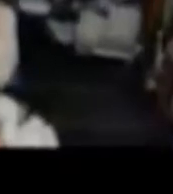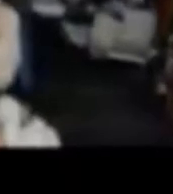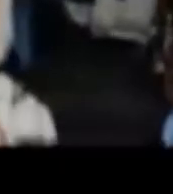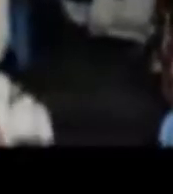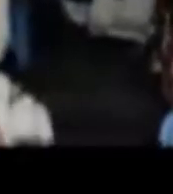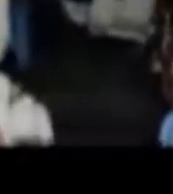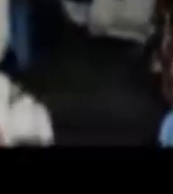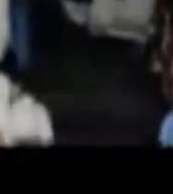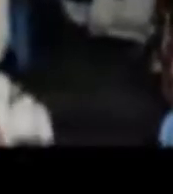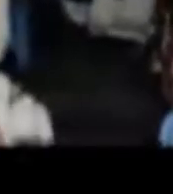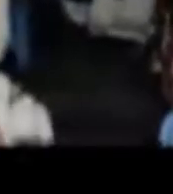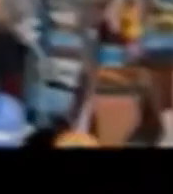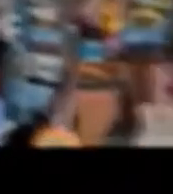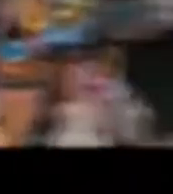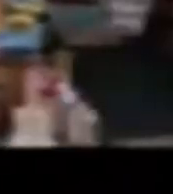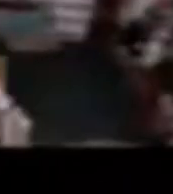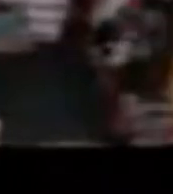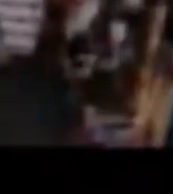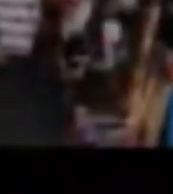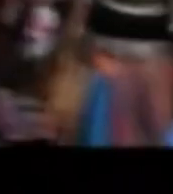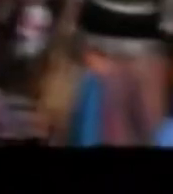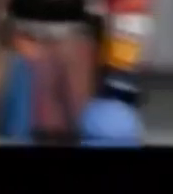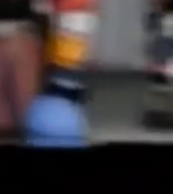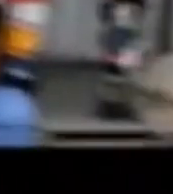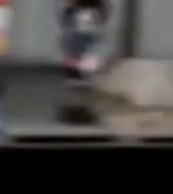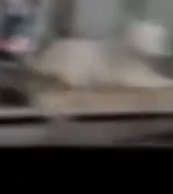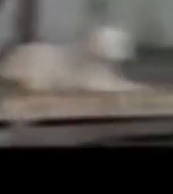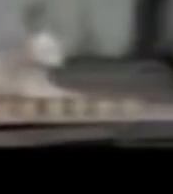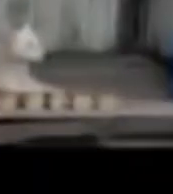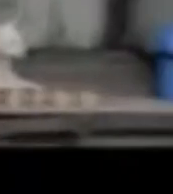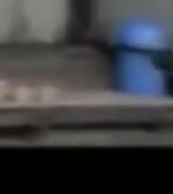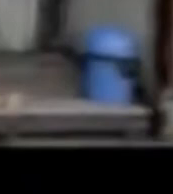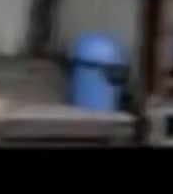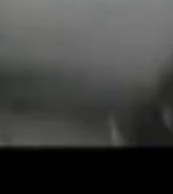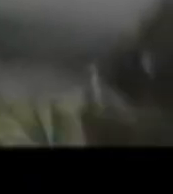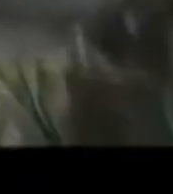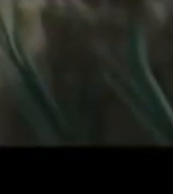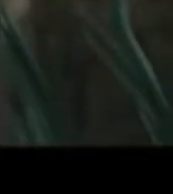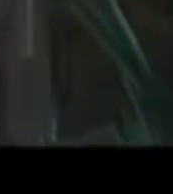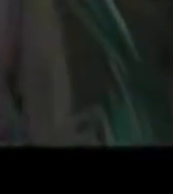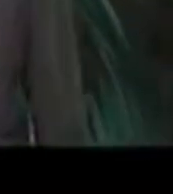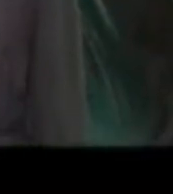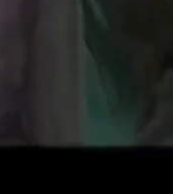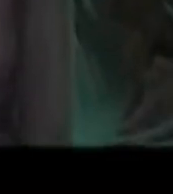de la escuela quiteña que con suerte unió de maravilla las culturas indígena y española han dicho que ensamblar las miles de